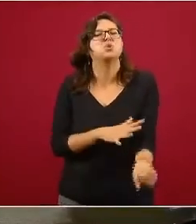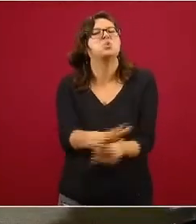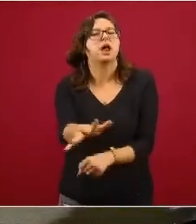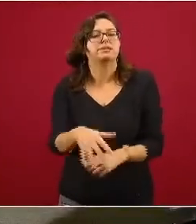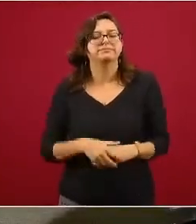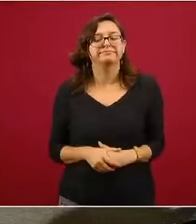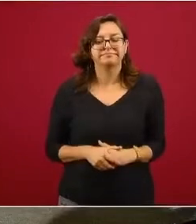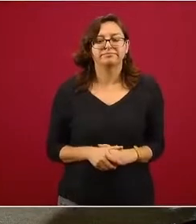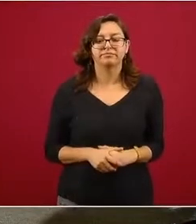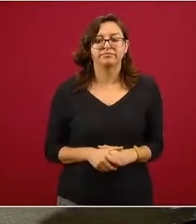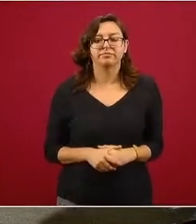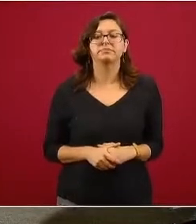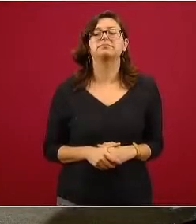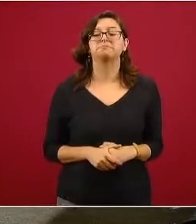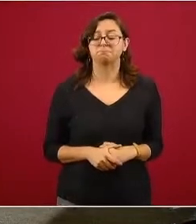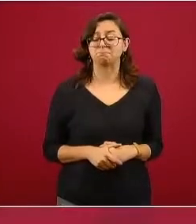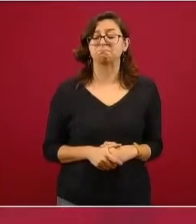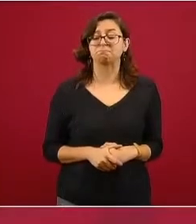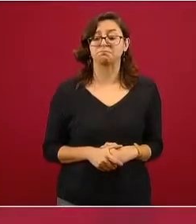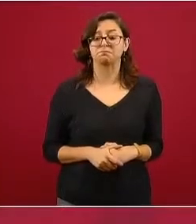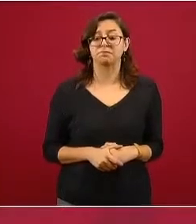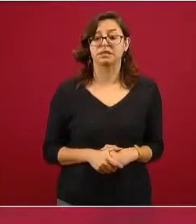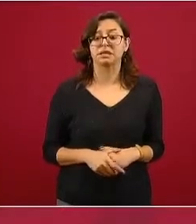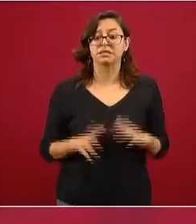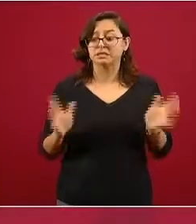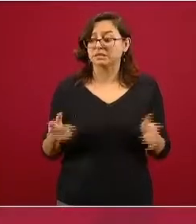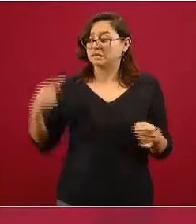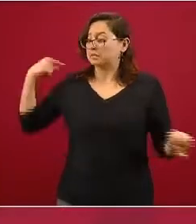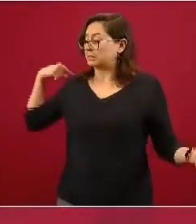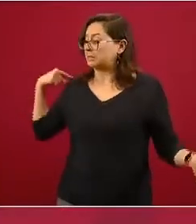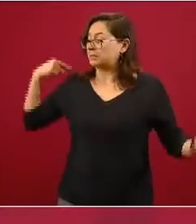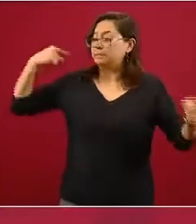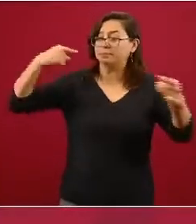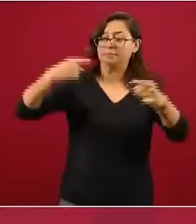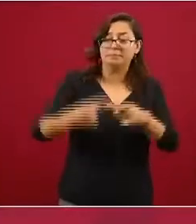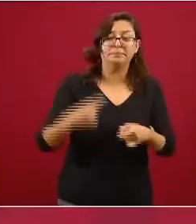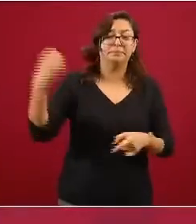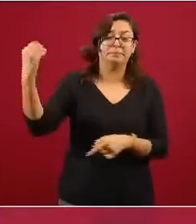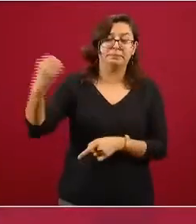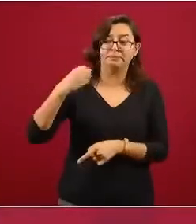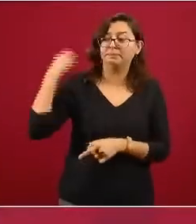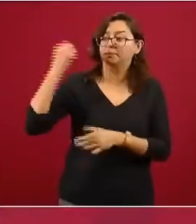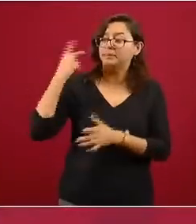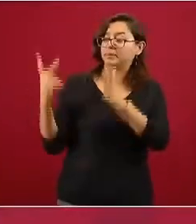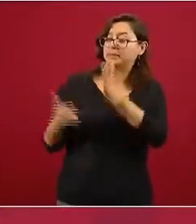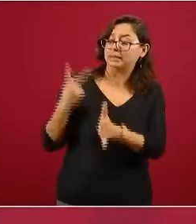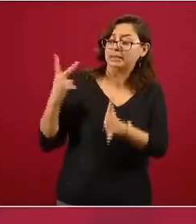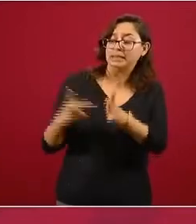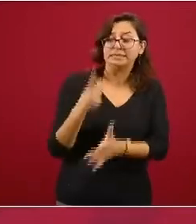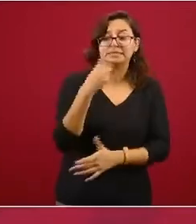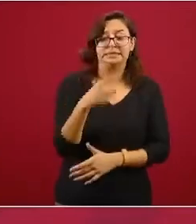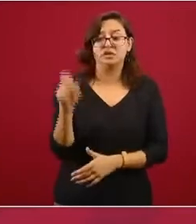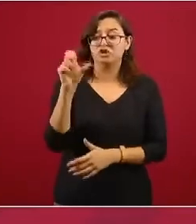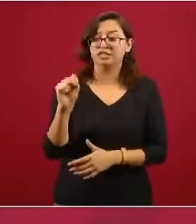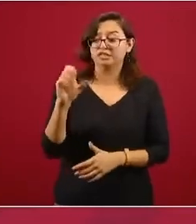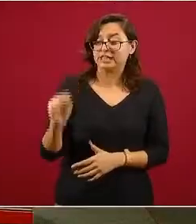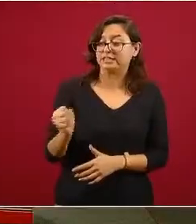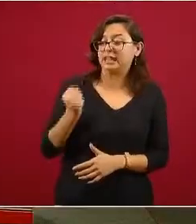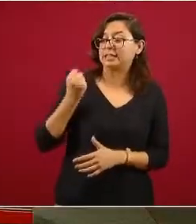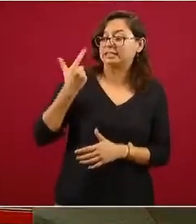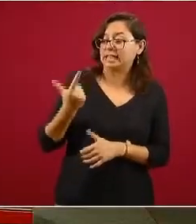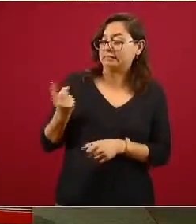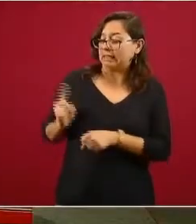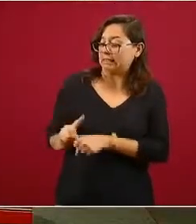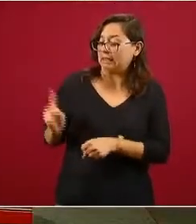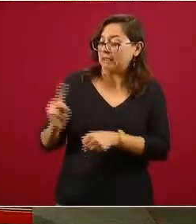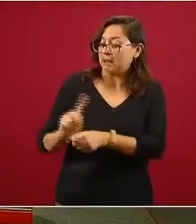gusto. Llevamos 177 conferencias platicando sobre esto, pero si aún quedan dudas, lo volvemos